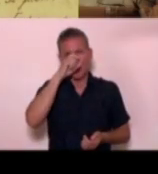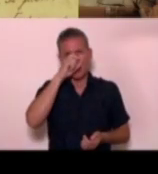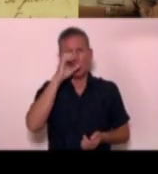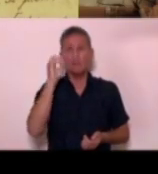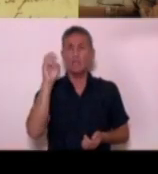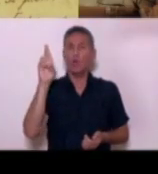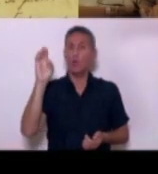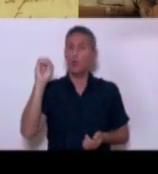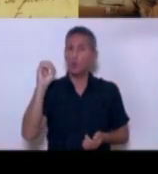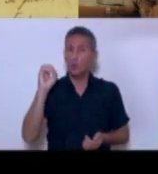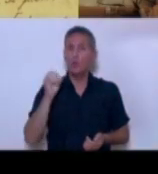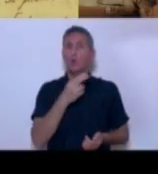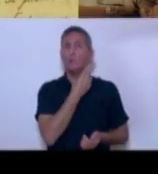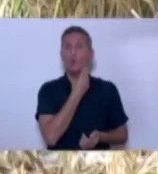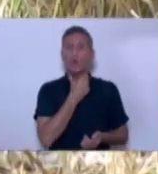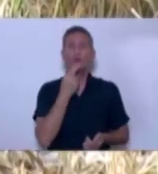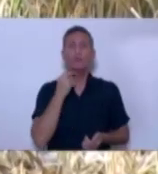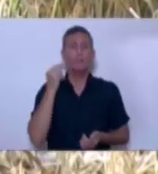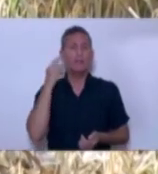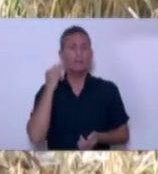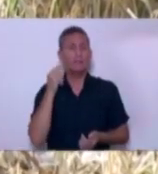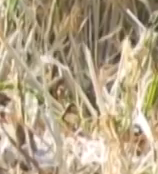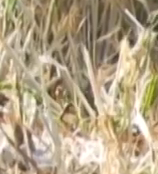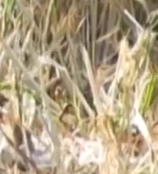Oro, escrita por José Martí.